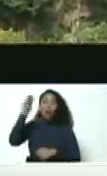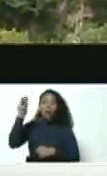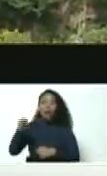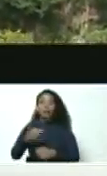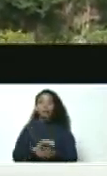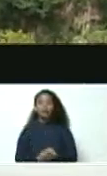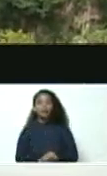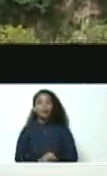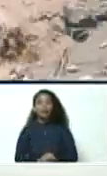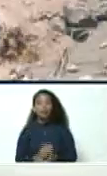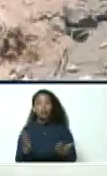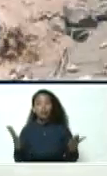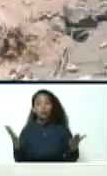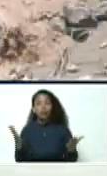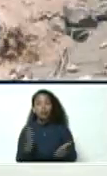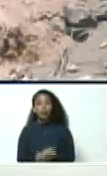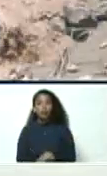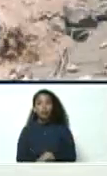y